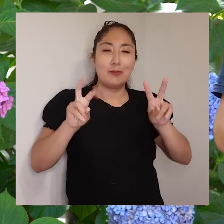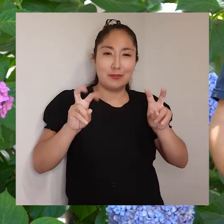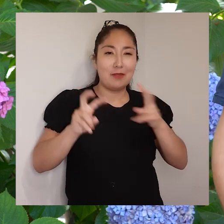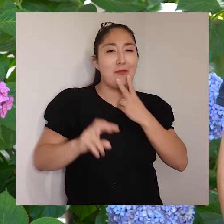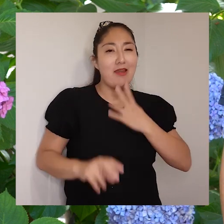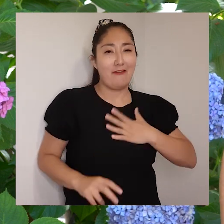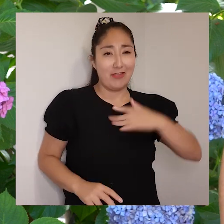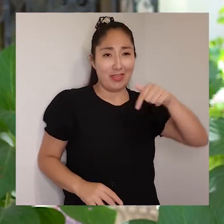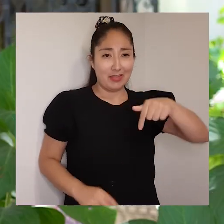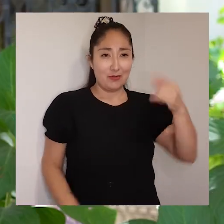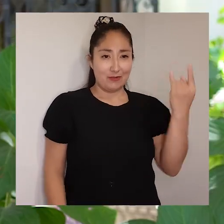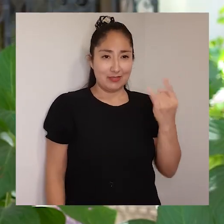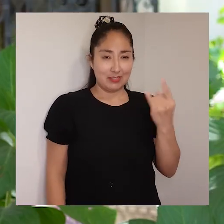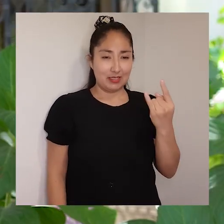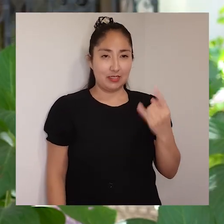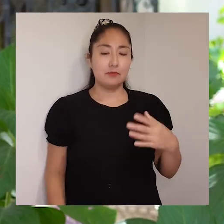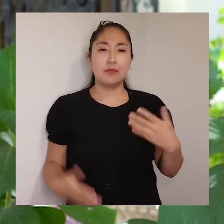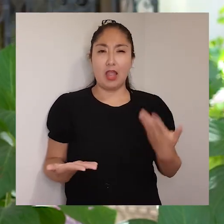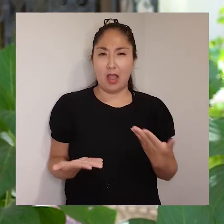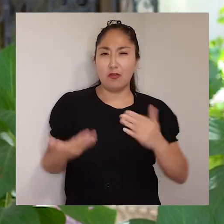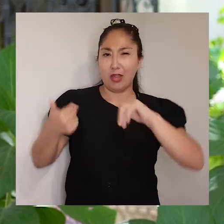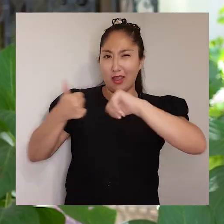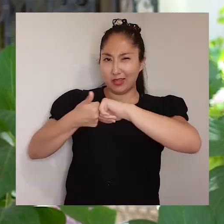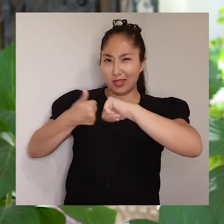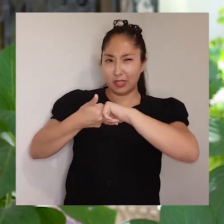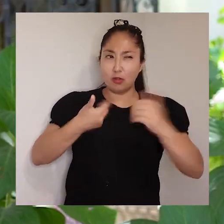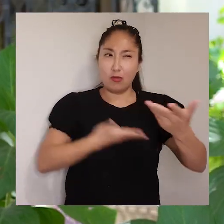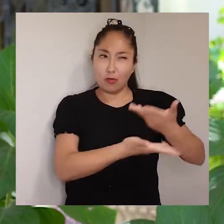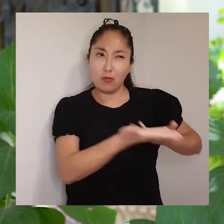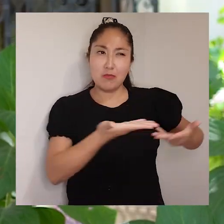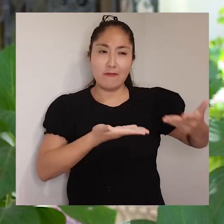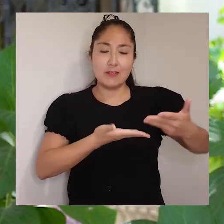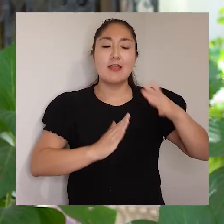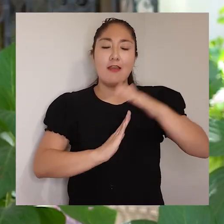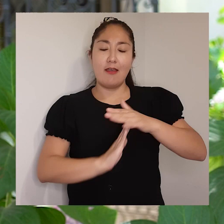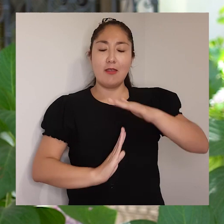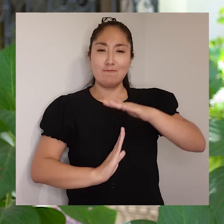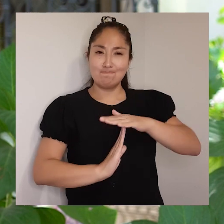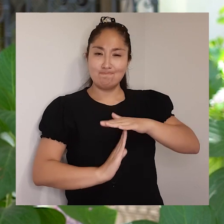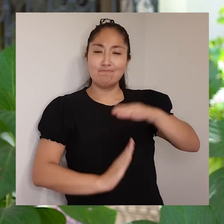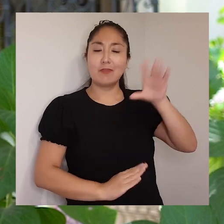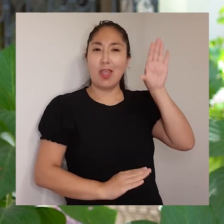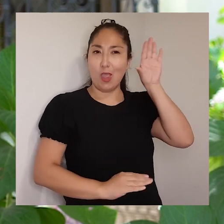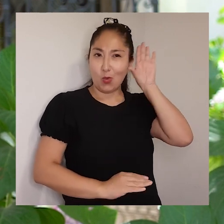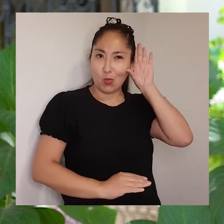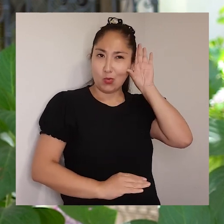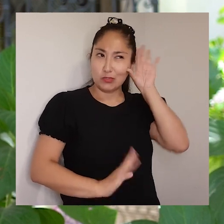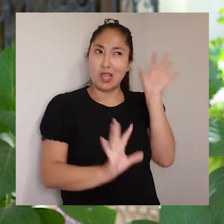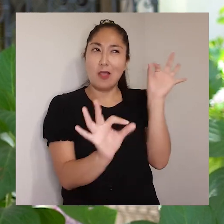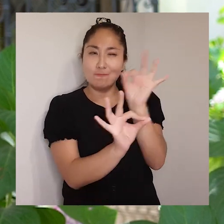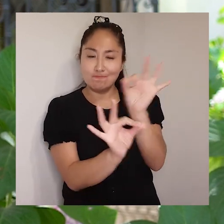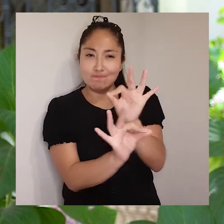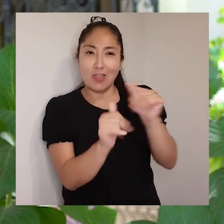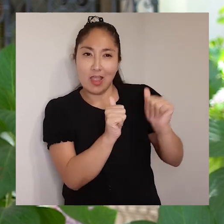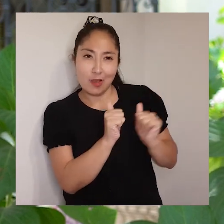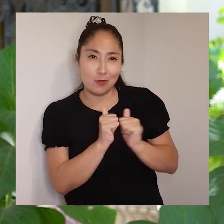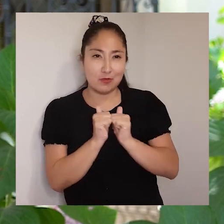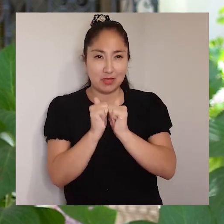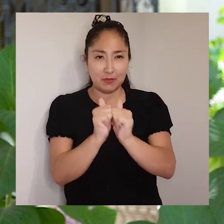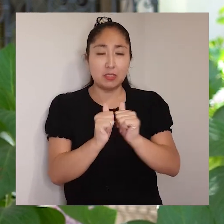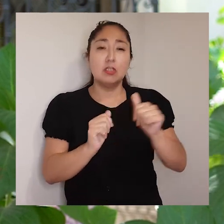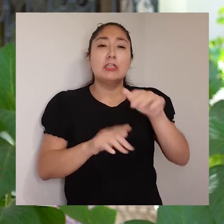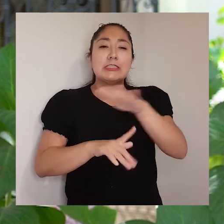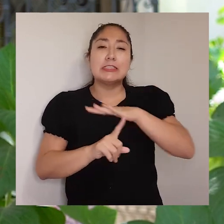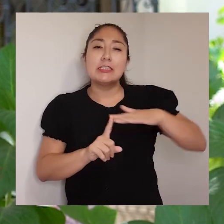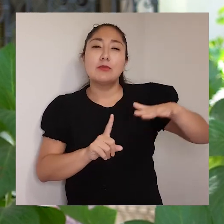la vida universitaria. En género y convivencia existe un espacio de escucha, orientación y acompañamiento en las situaciones que